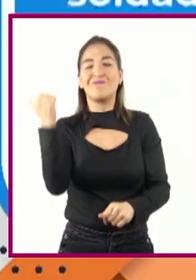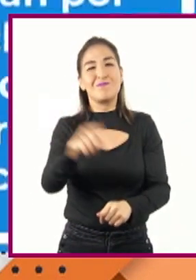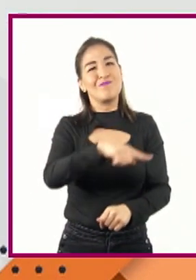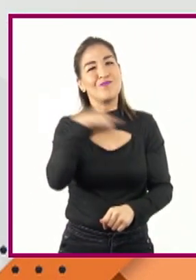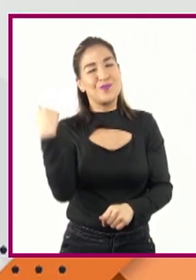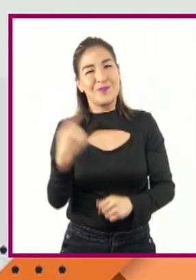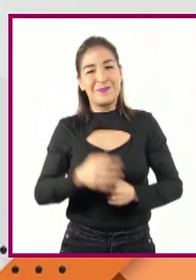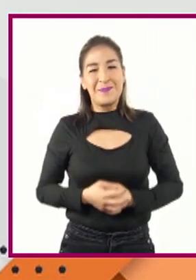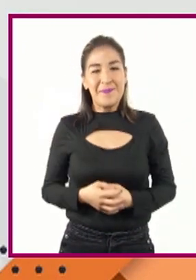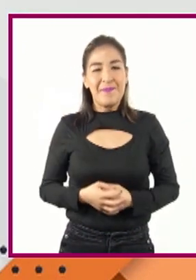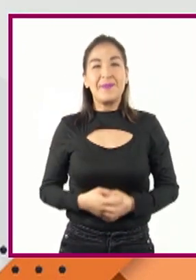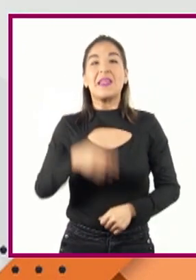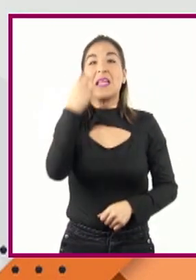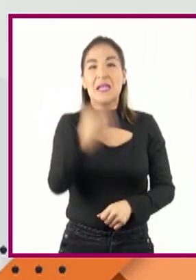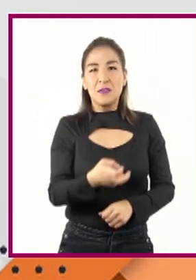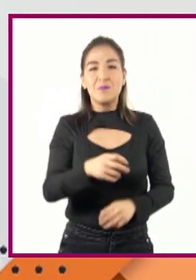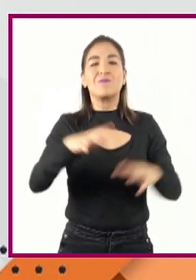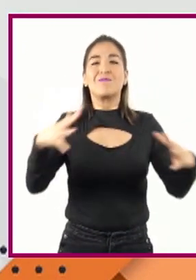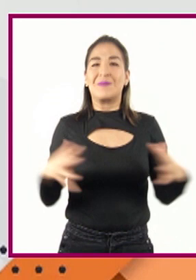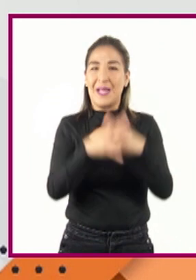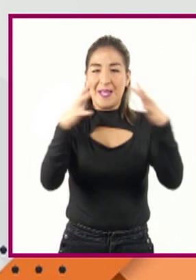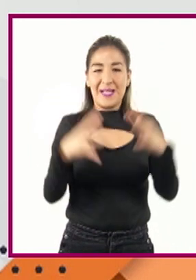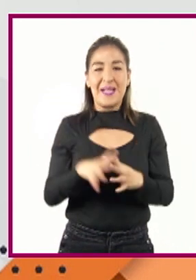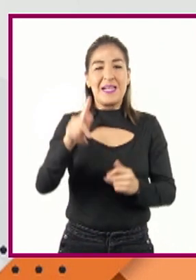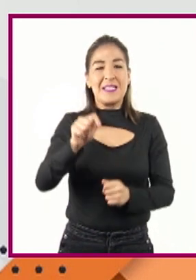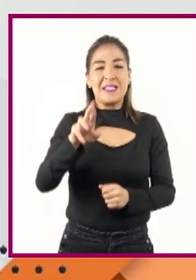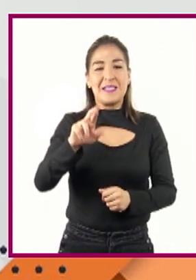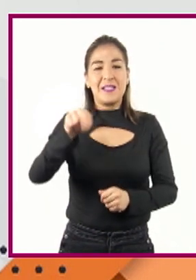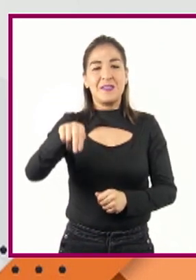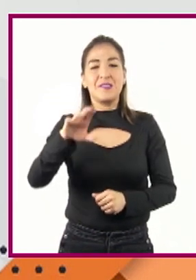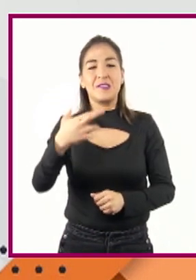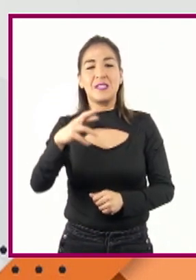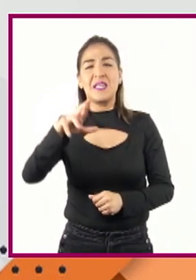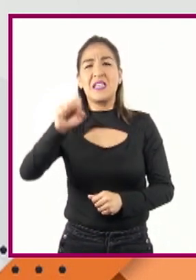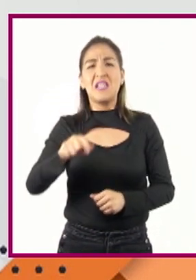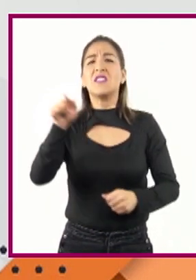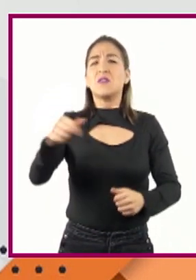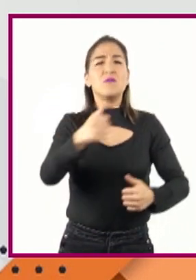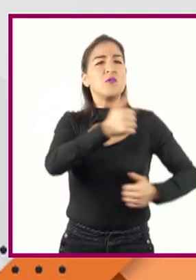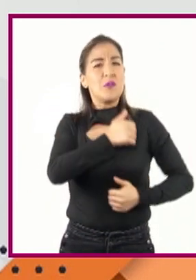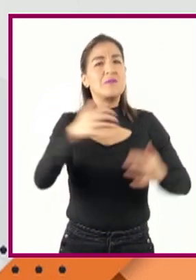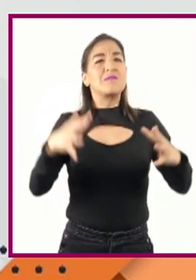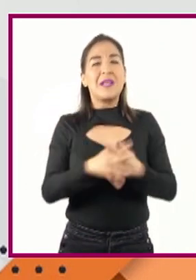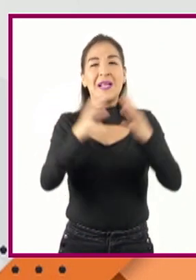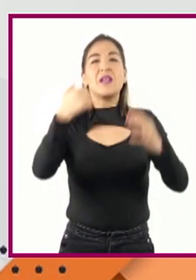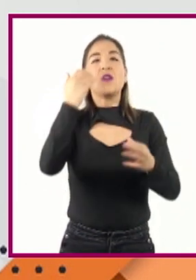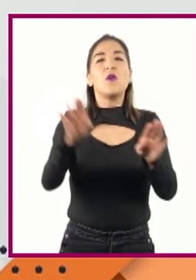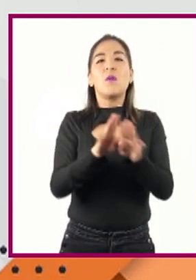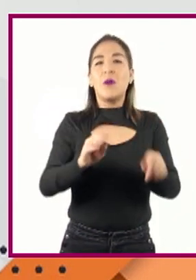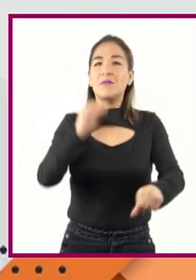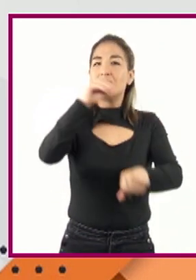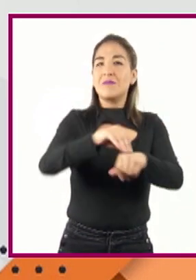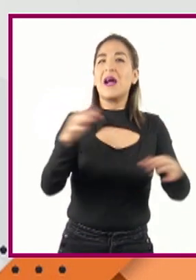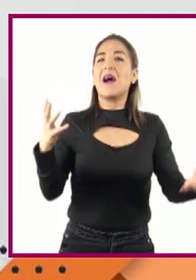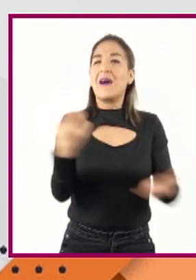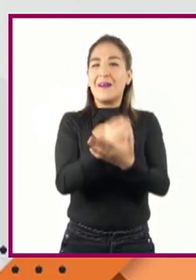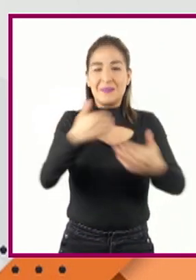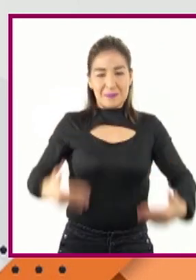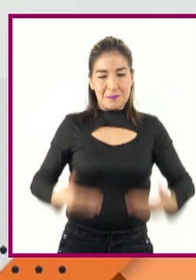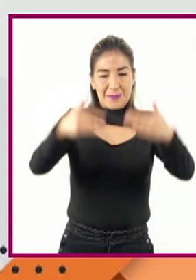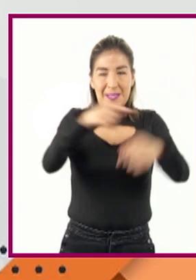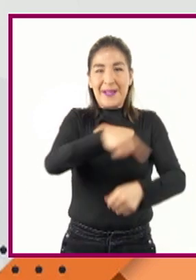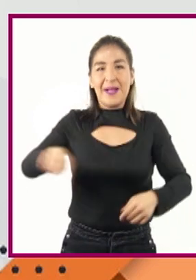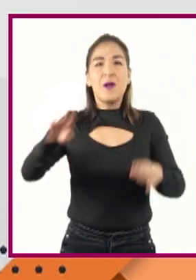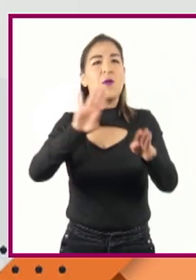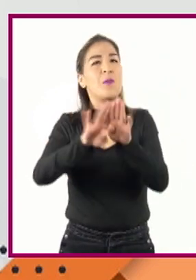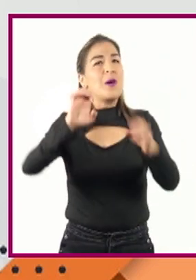Y luego vino la guerra de trincheras, donde los soldados peleaban por conquistar la trinchera del enemigo y donde se